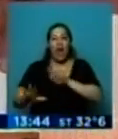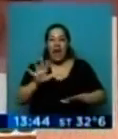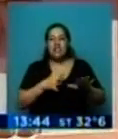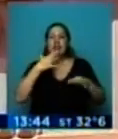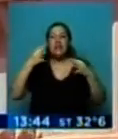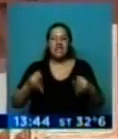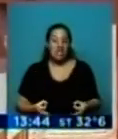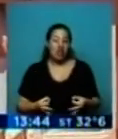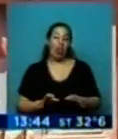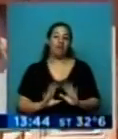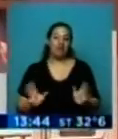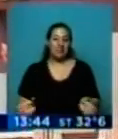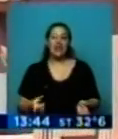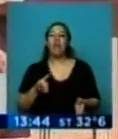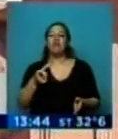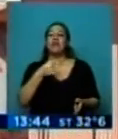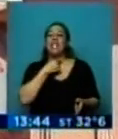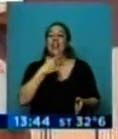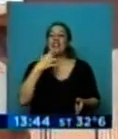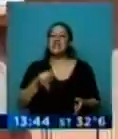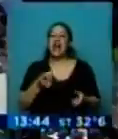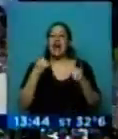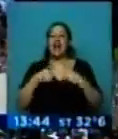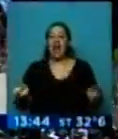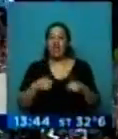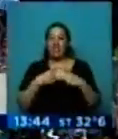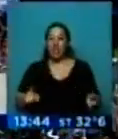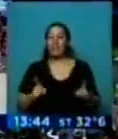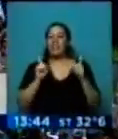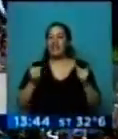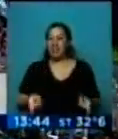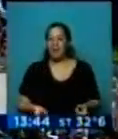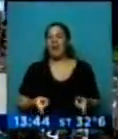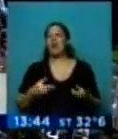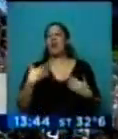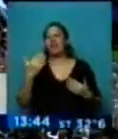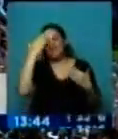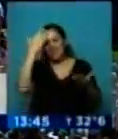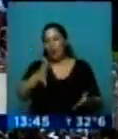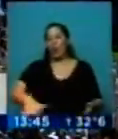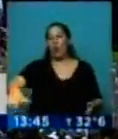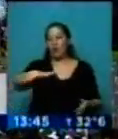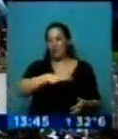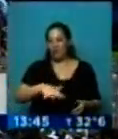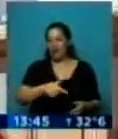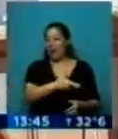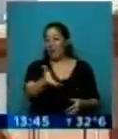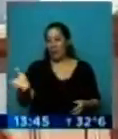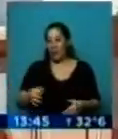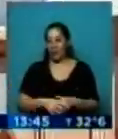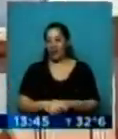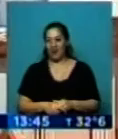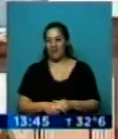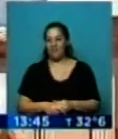decidida. Evidentemente han tomado la decisión de que con esta canción, además, iban a saludar al público. Nada de esto está,